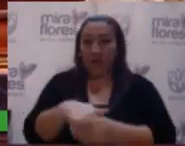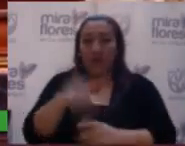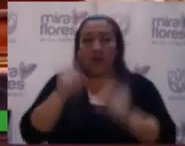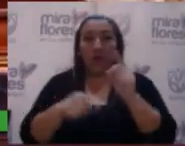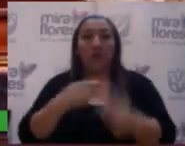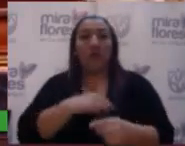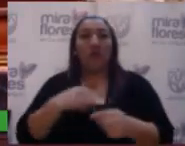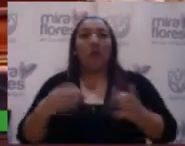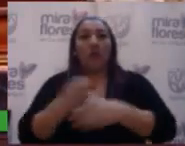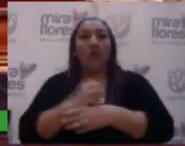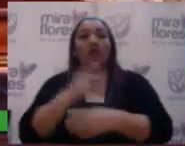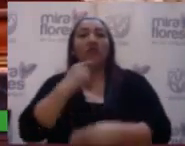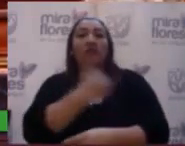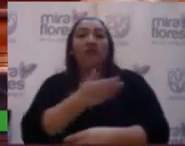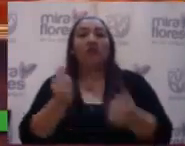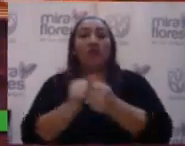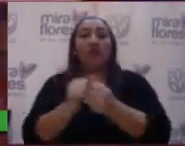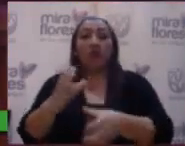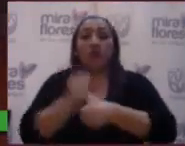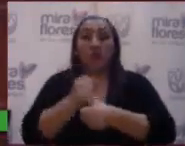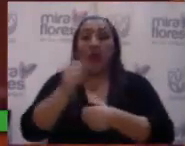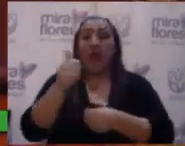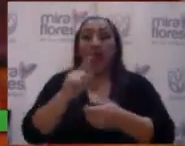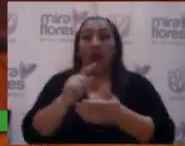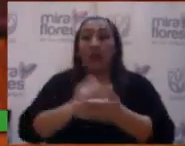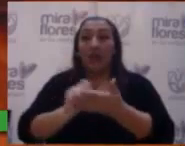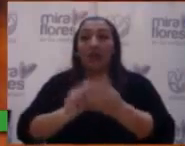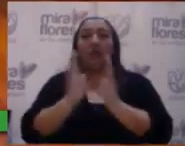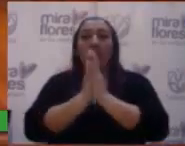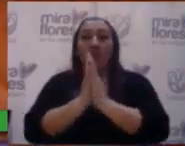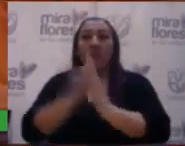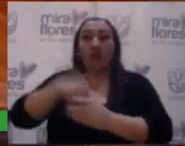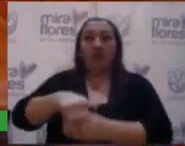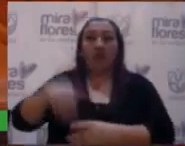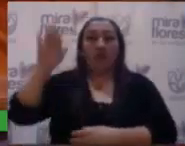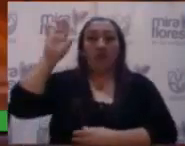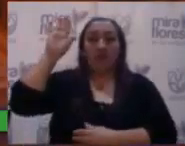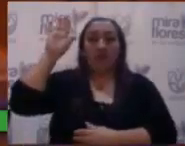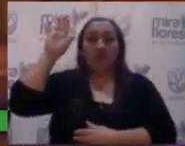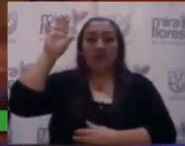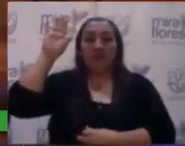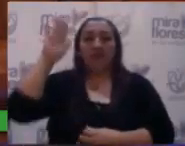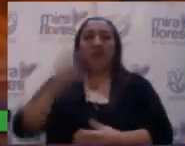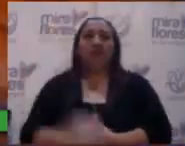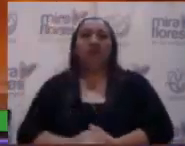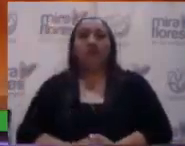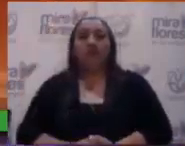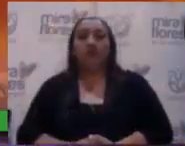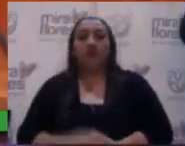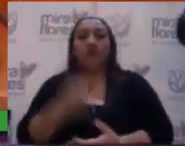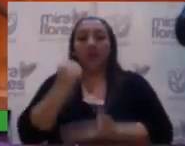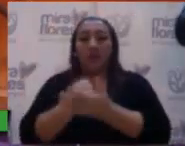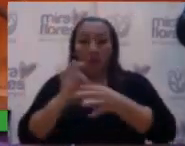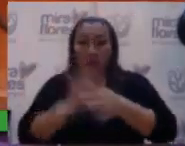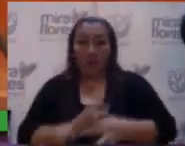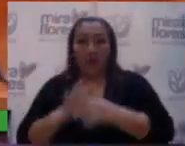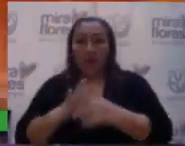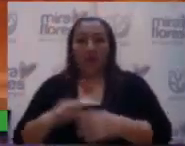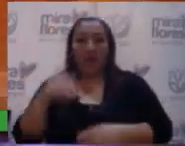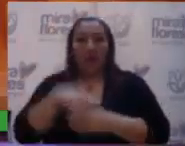aquellos miembros del consejo que estén a favor de aprobar el acta mencionada si no se expresarlo en señal de conformidad se aprueba por